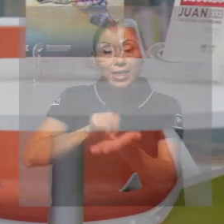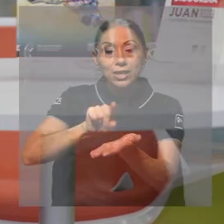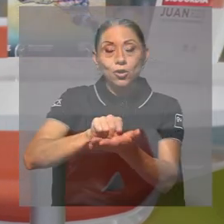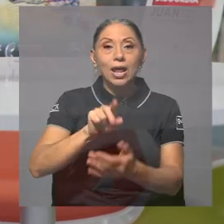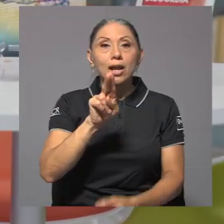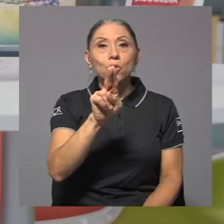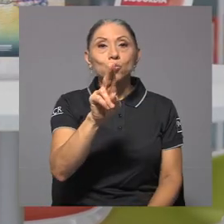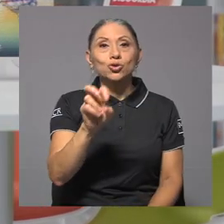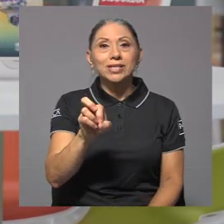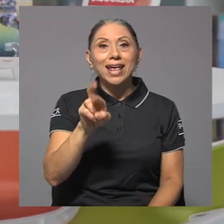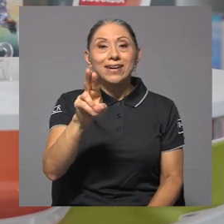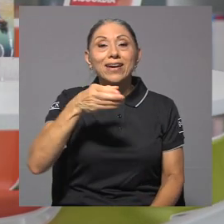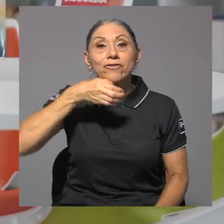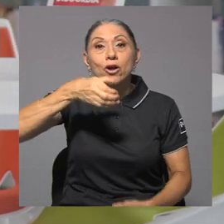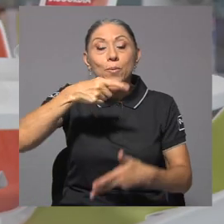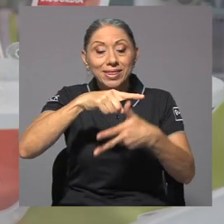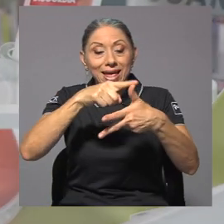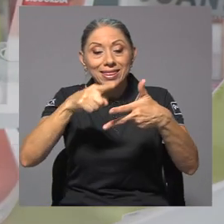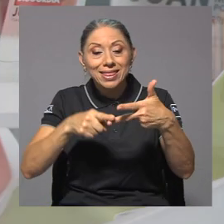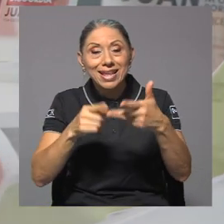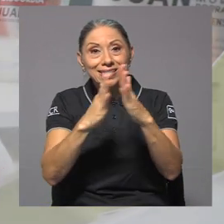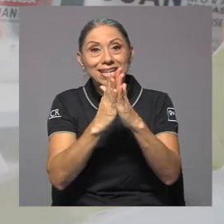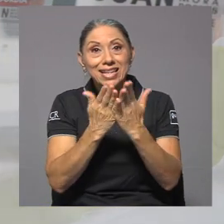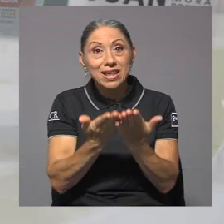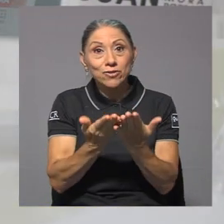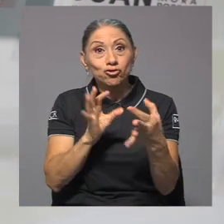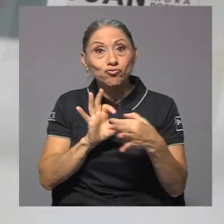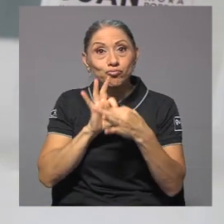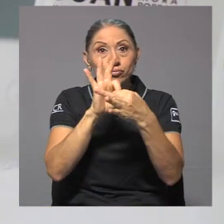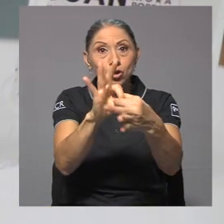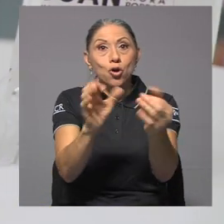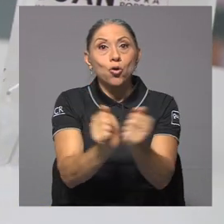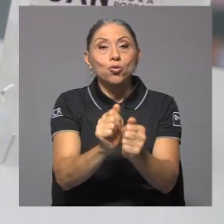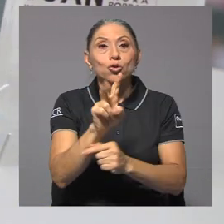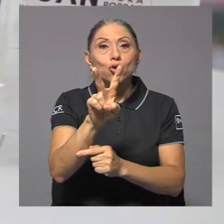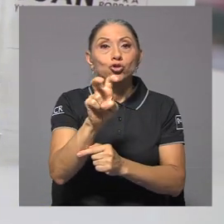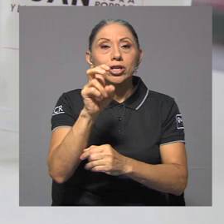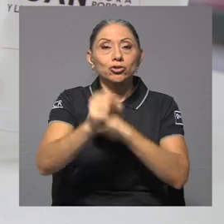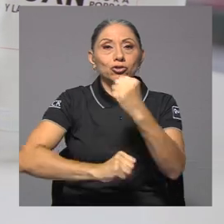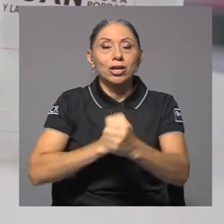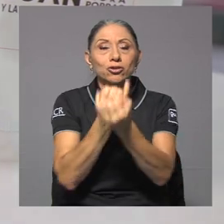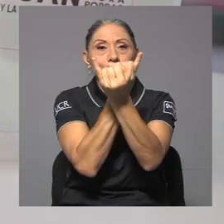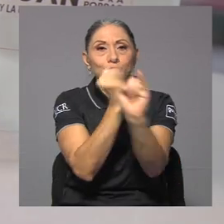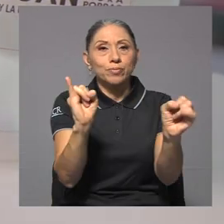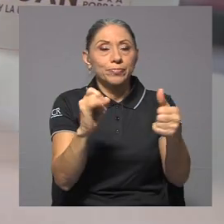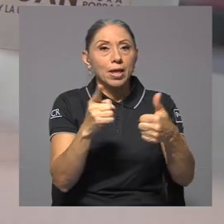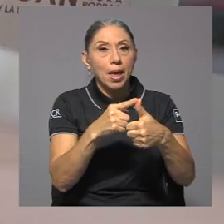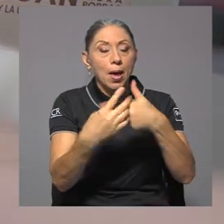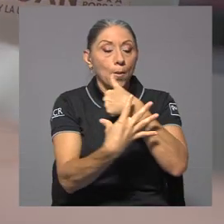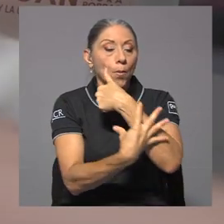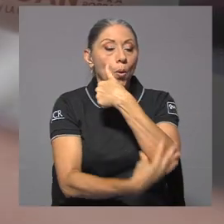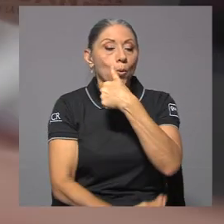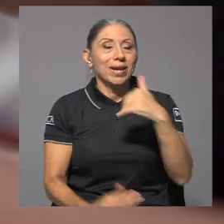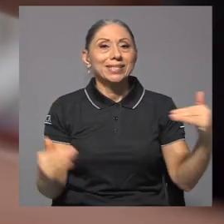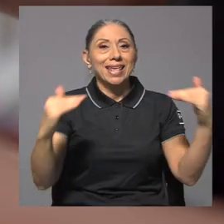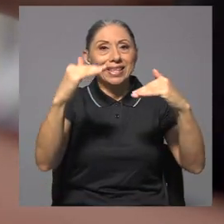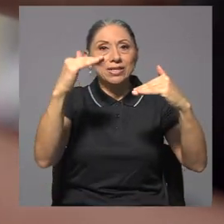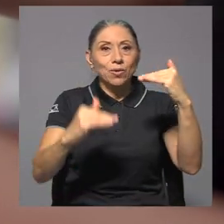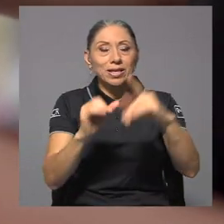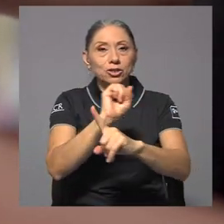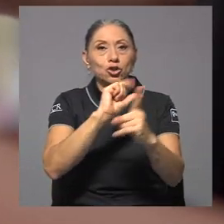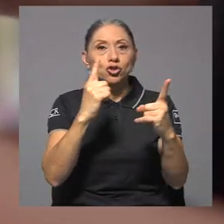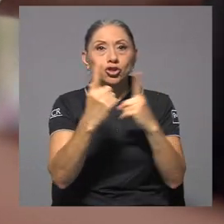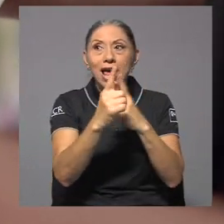la editorial uv cr le recomienda tres libros en el marco del bicentenario de la independencia pobreza y desigualdad social